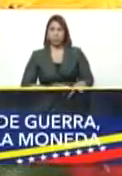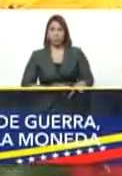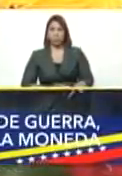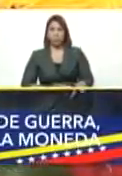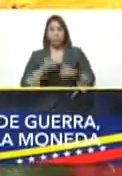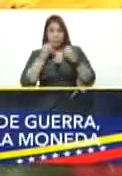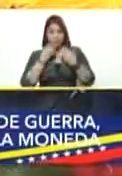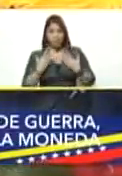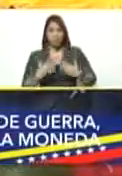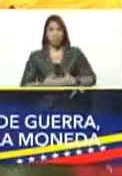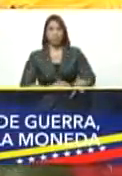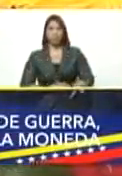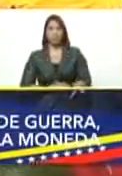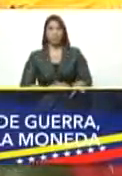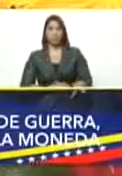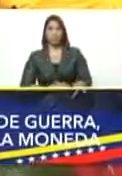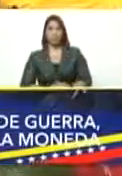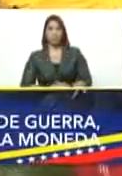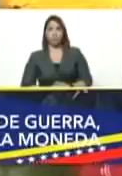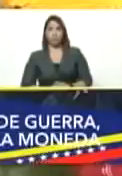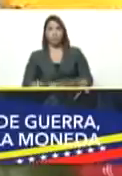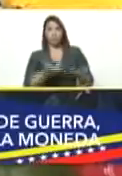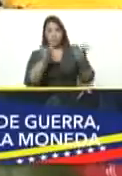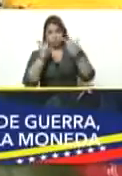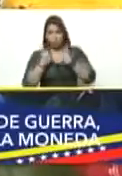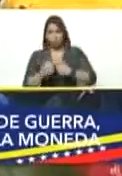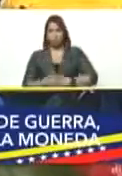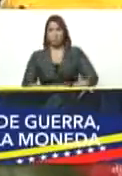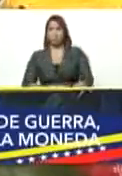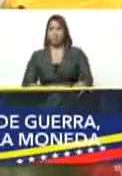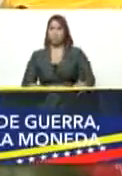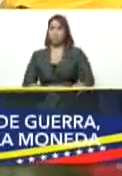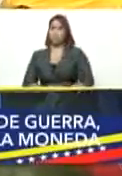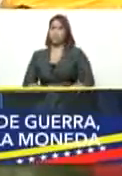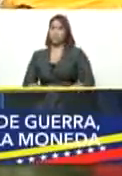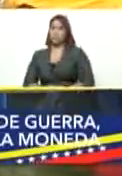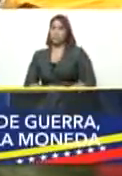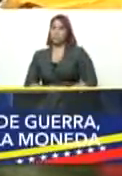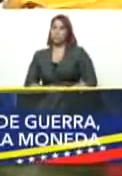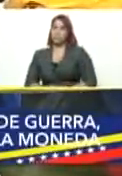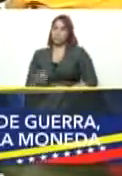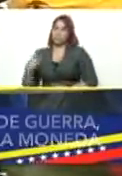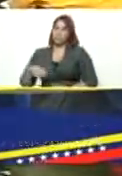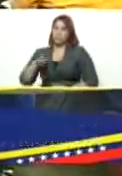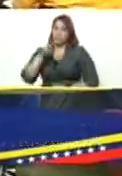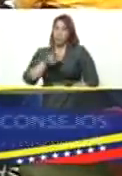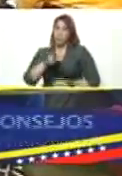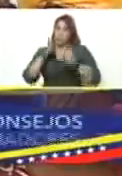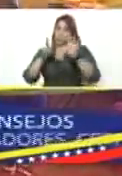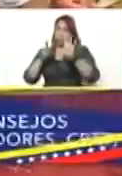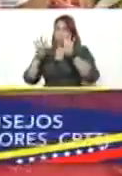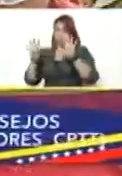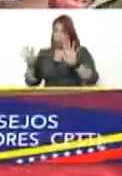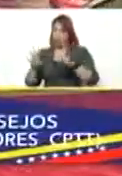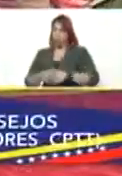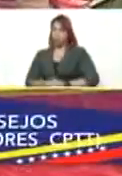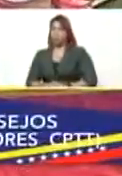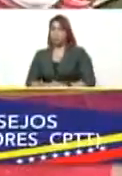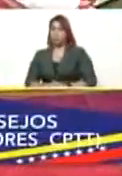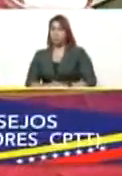Bueno, sigue rindiendo cuenta. Bueno, tenemos 279 torrefactoras.